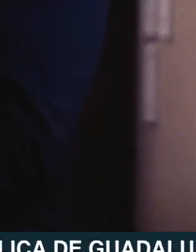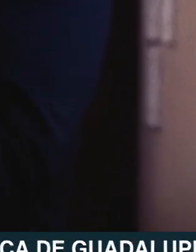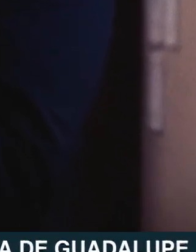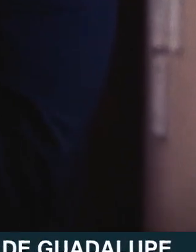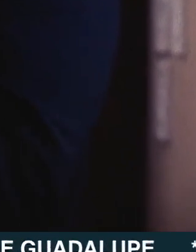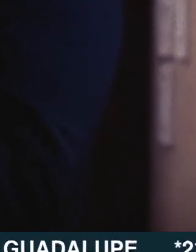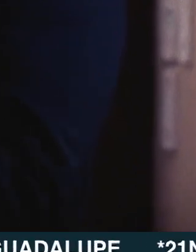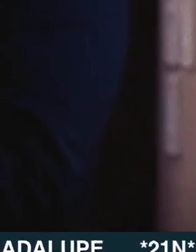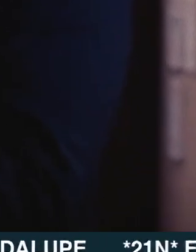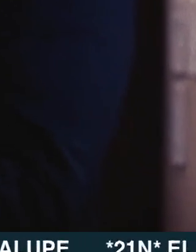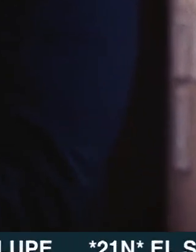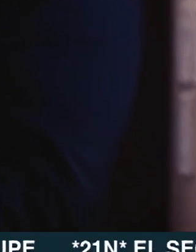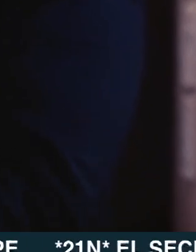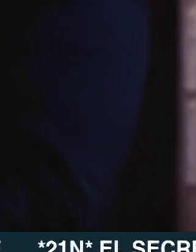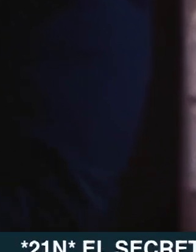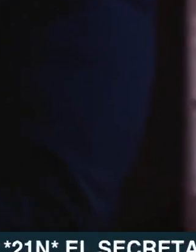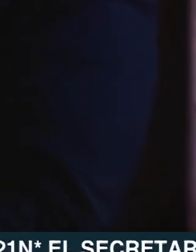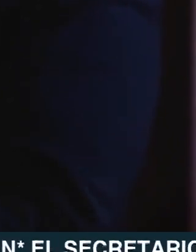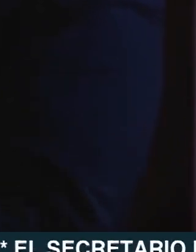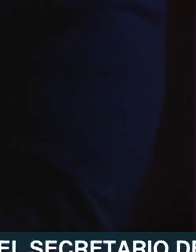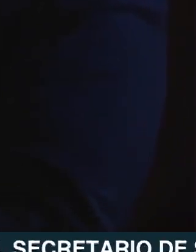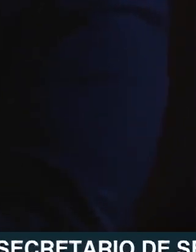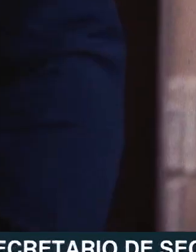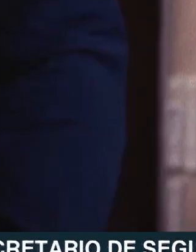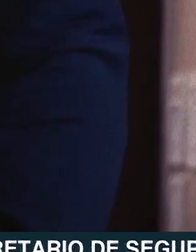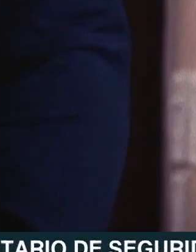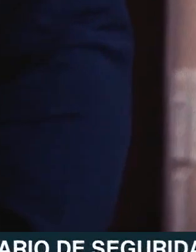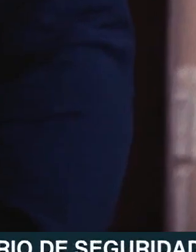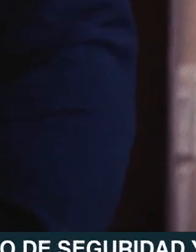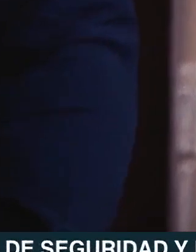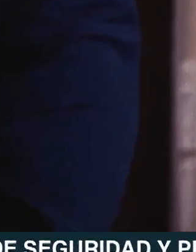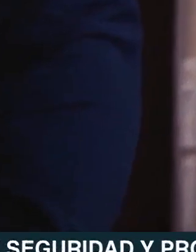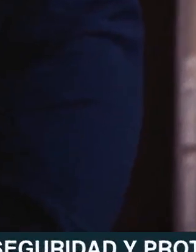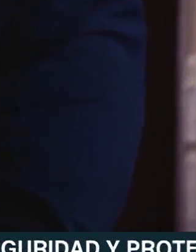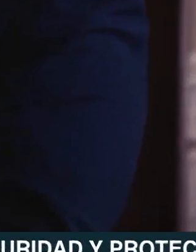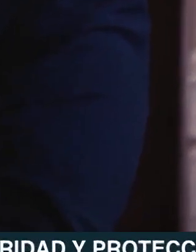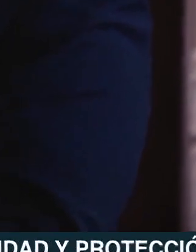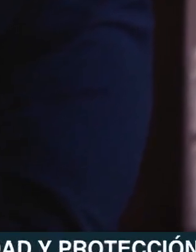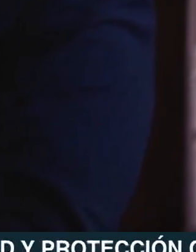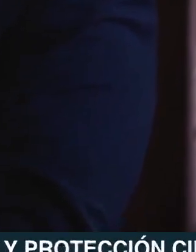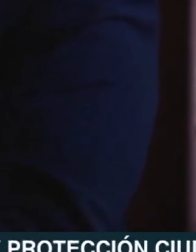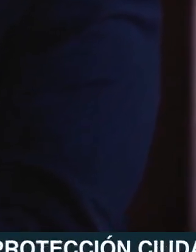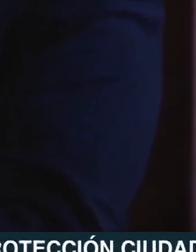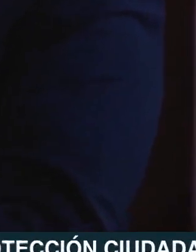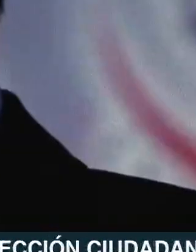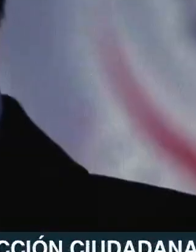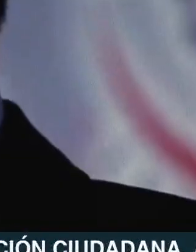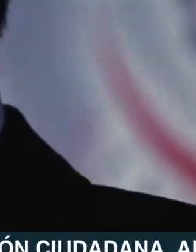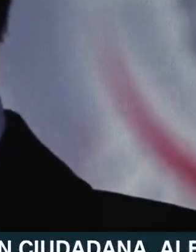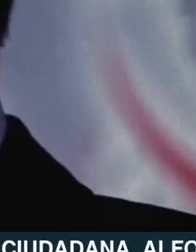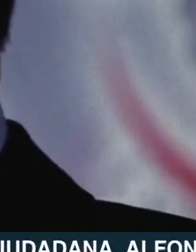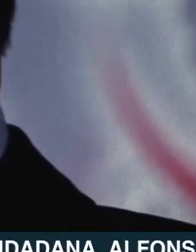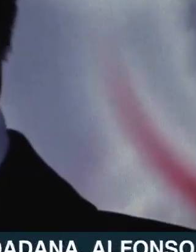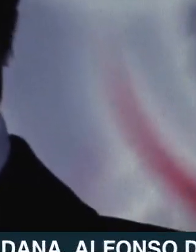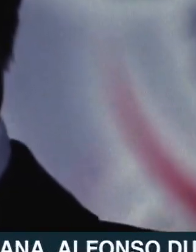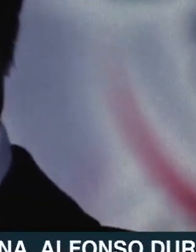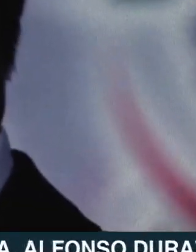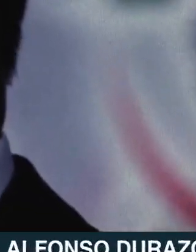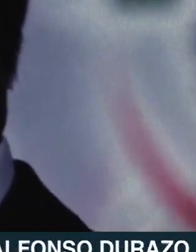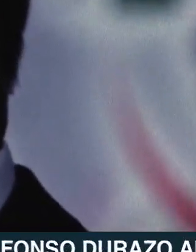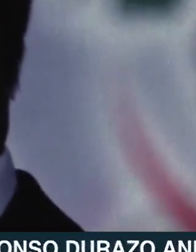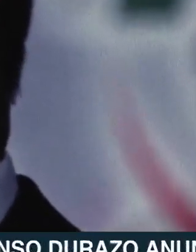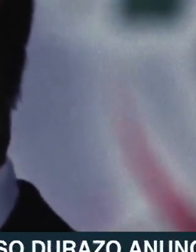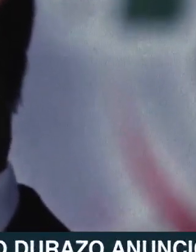maestro Perdomo. Y antes de que entremos de lleno a lo que enfrenta a través del sistema jurídico el